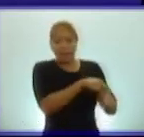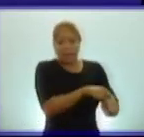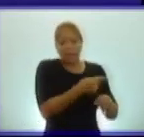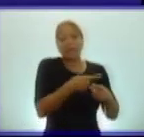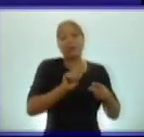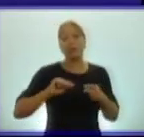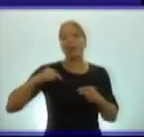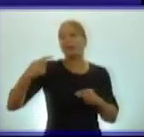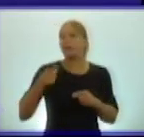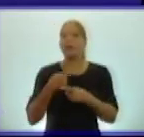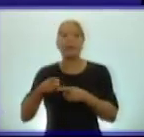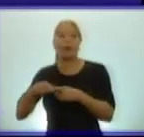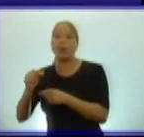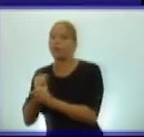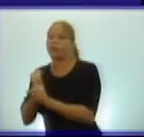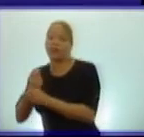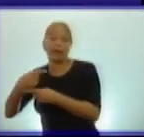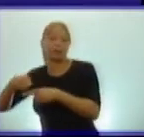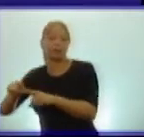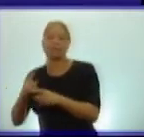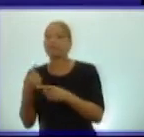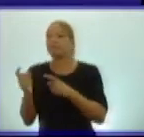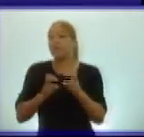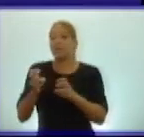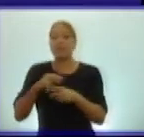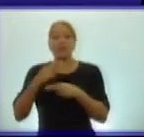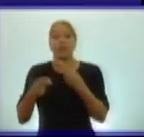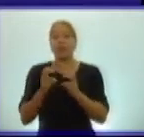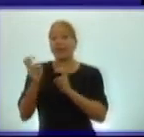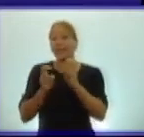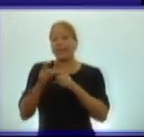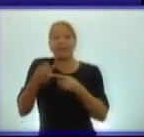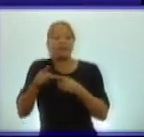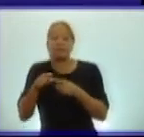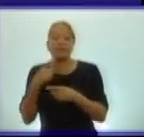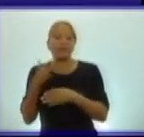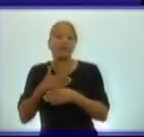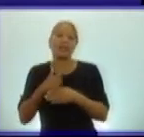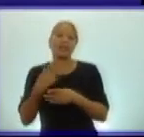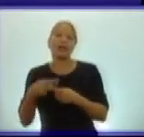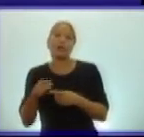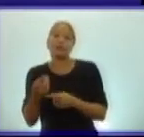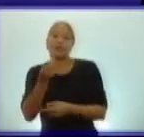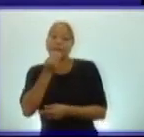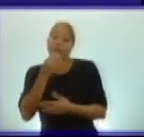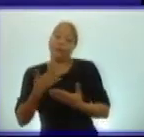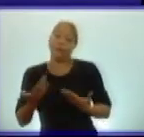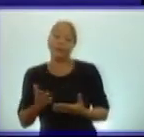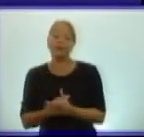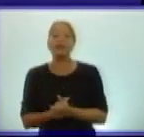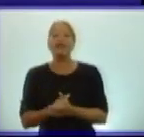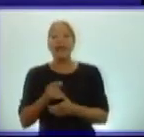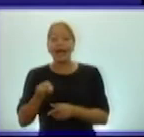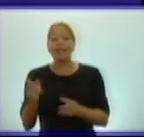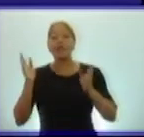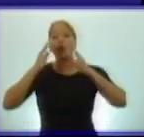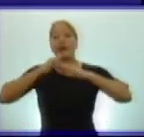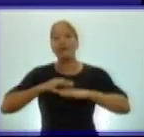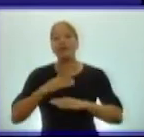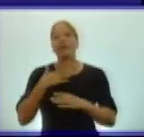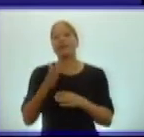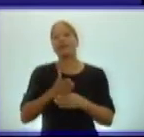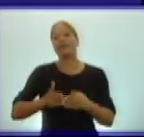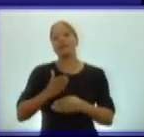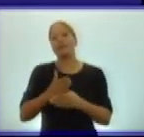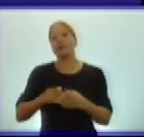que un campesino debía trabajar las tierras, también debía desarrollar alguna actividad de artesanía, porque no existía esa